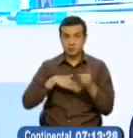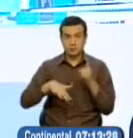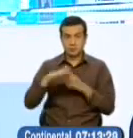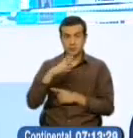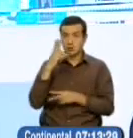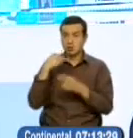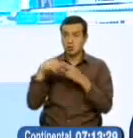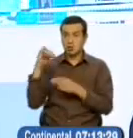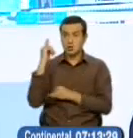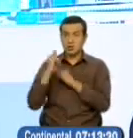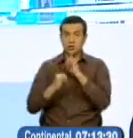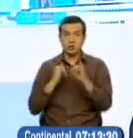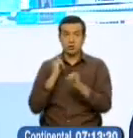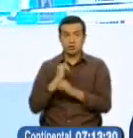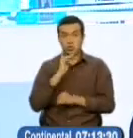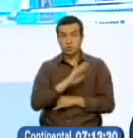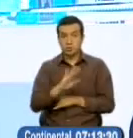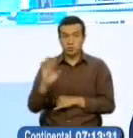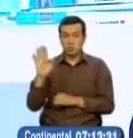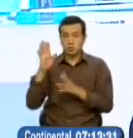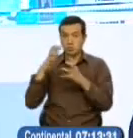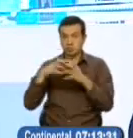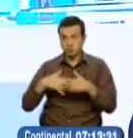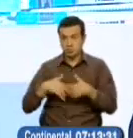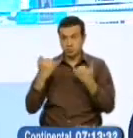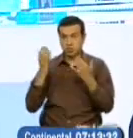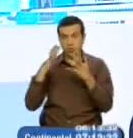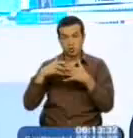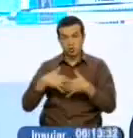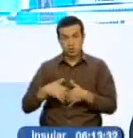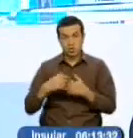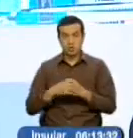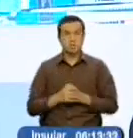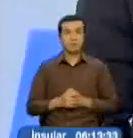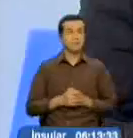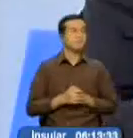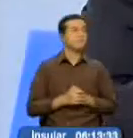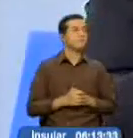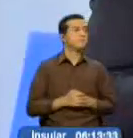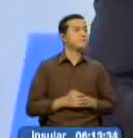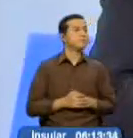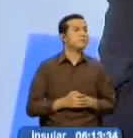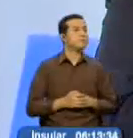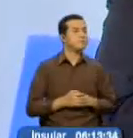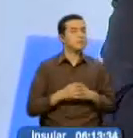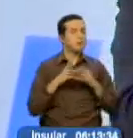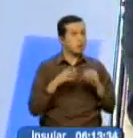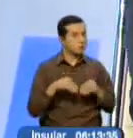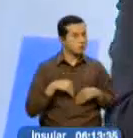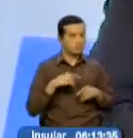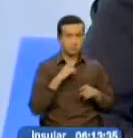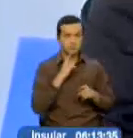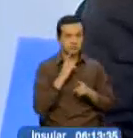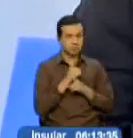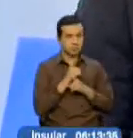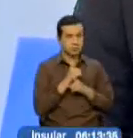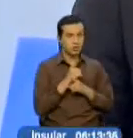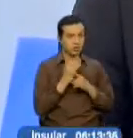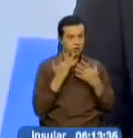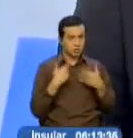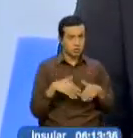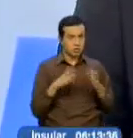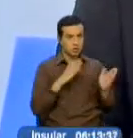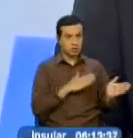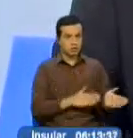del mercado internacional, pues está deprimido al momento. Me acojo y me apalanco en estas últimas palabras